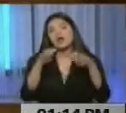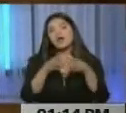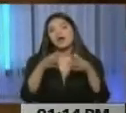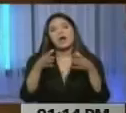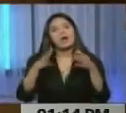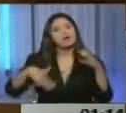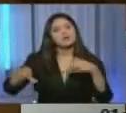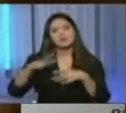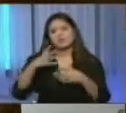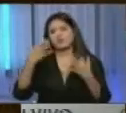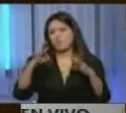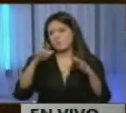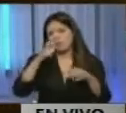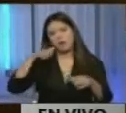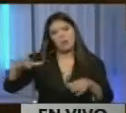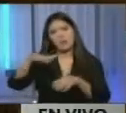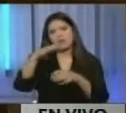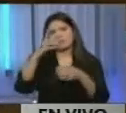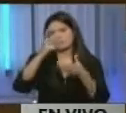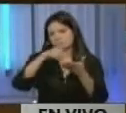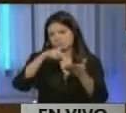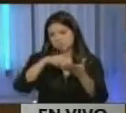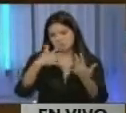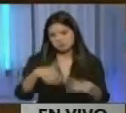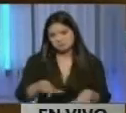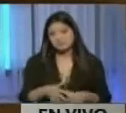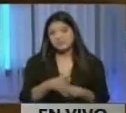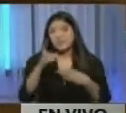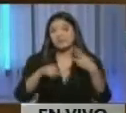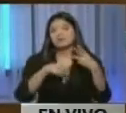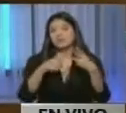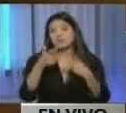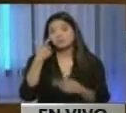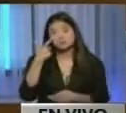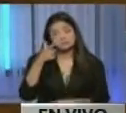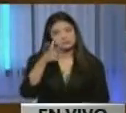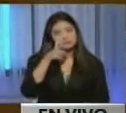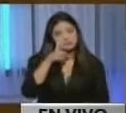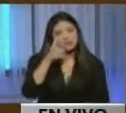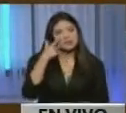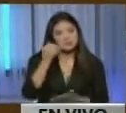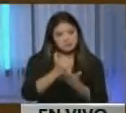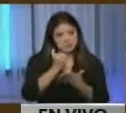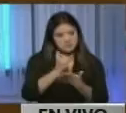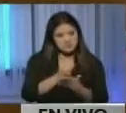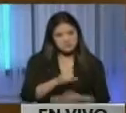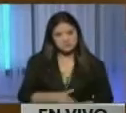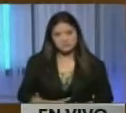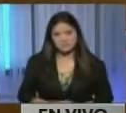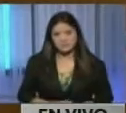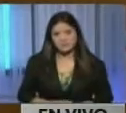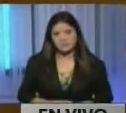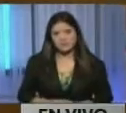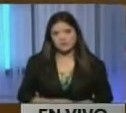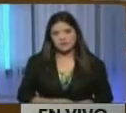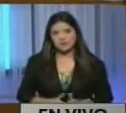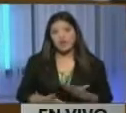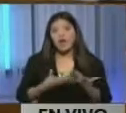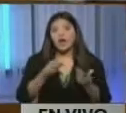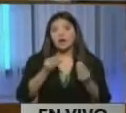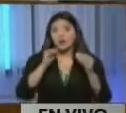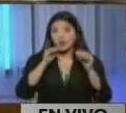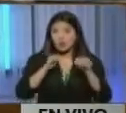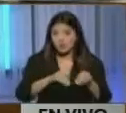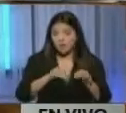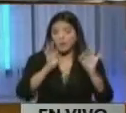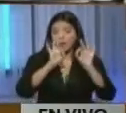civil. 3. Monitoreo y verificación. Acordamos crear un